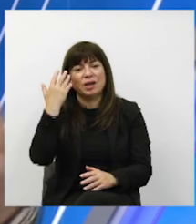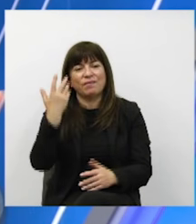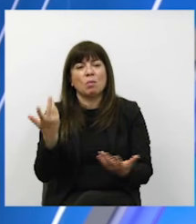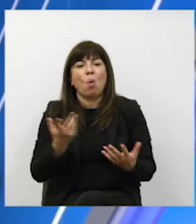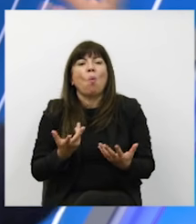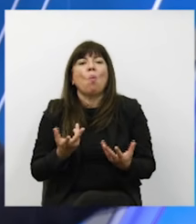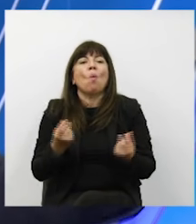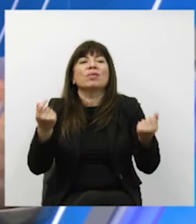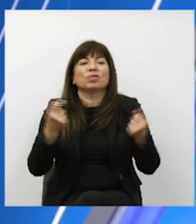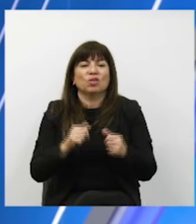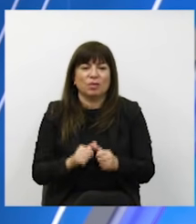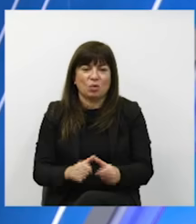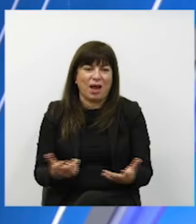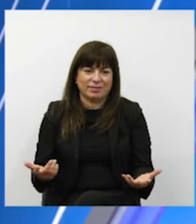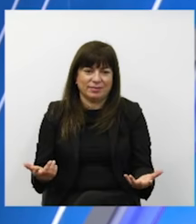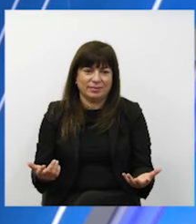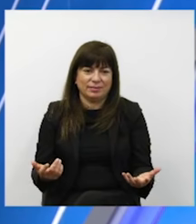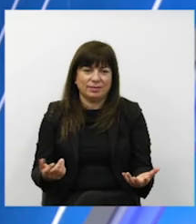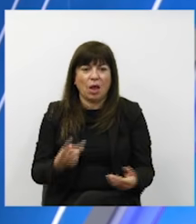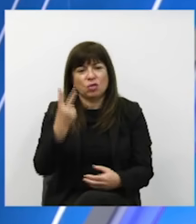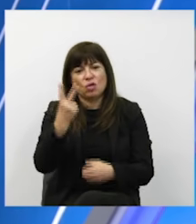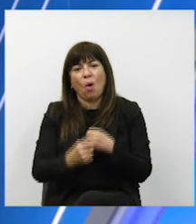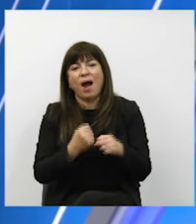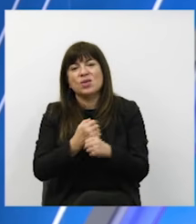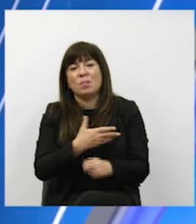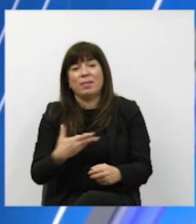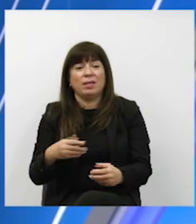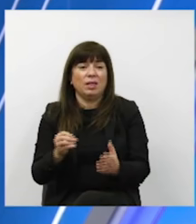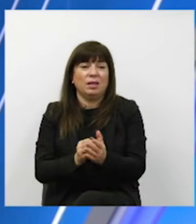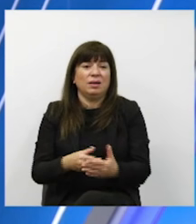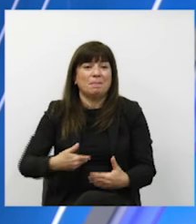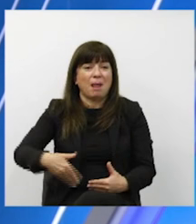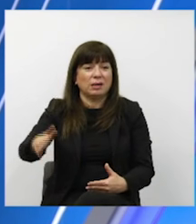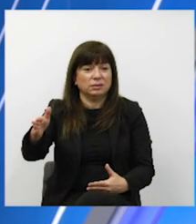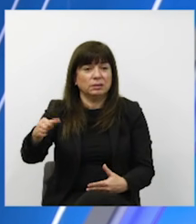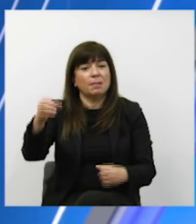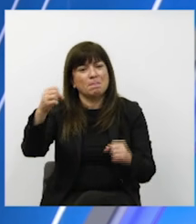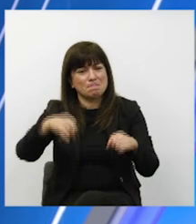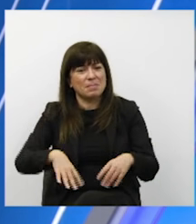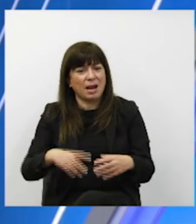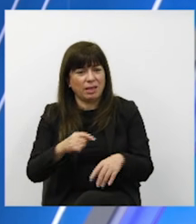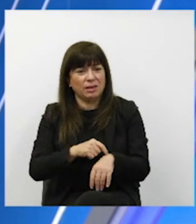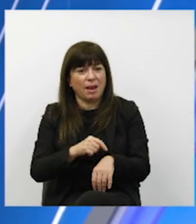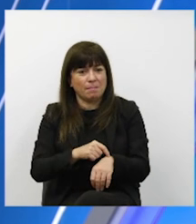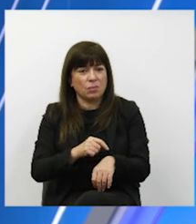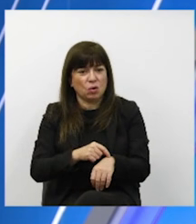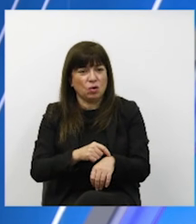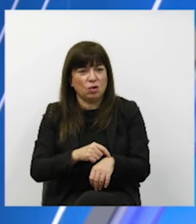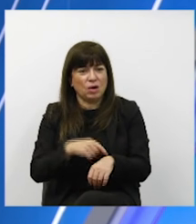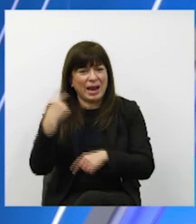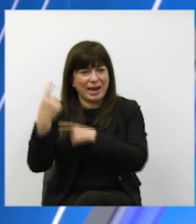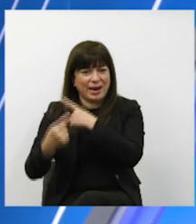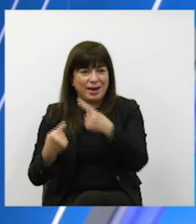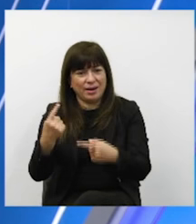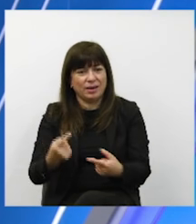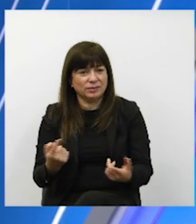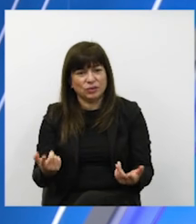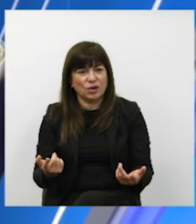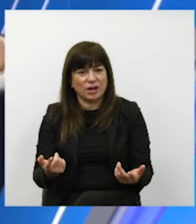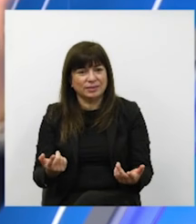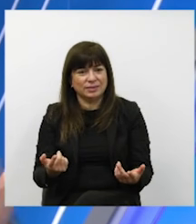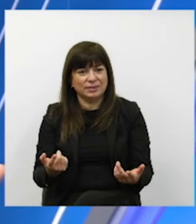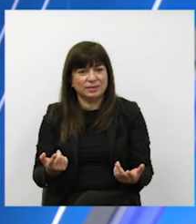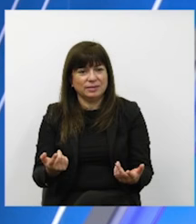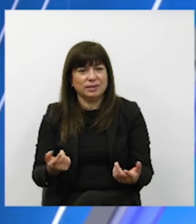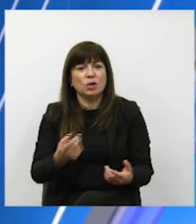algunas dudas, pero a lo menos 2 años y medio más, en que vamos a perder 2 años y medio de generaciones de gente que no,